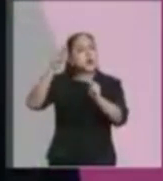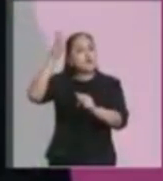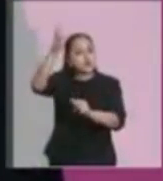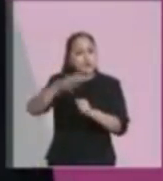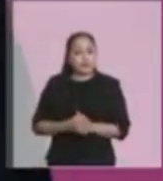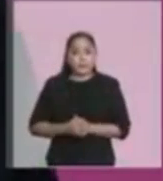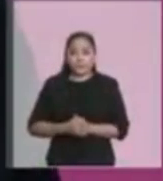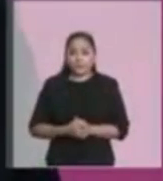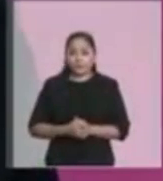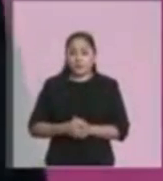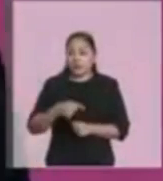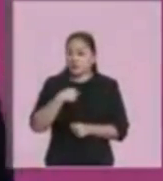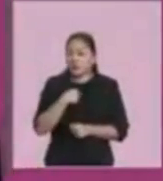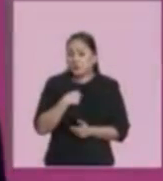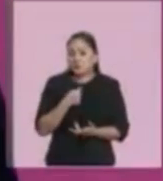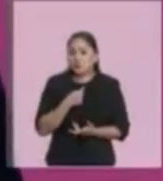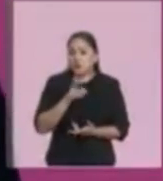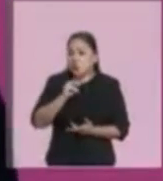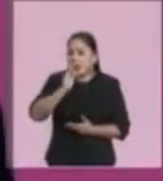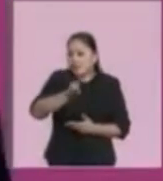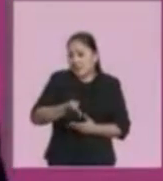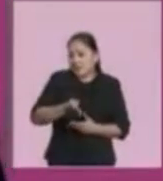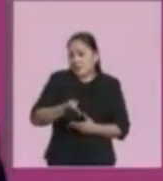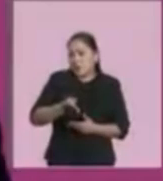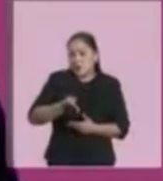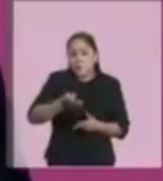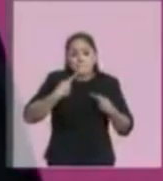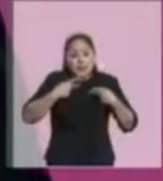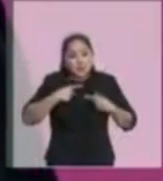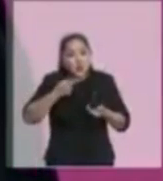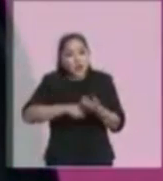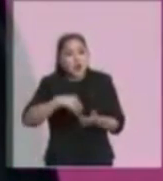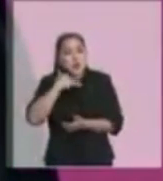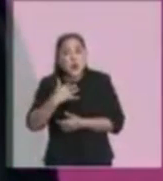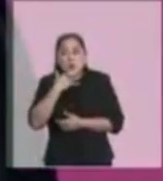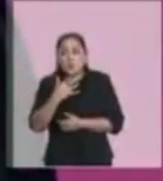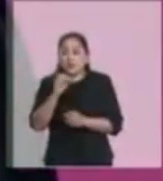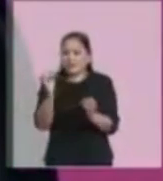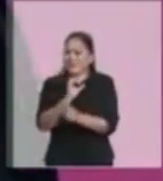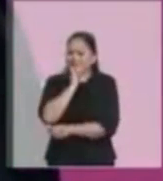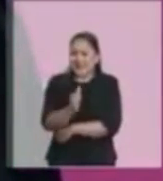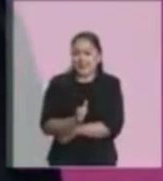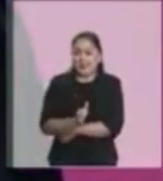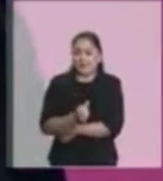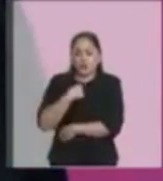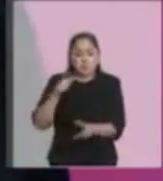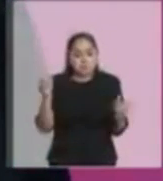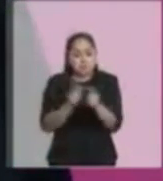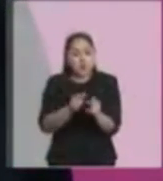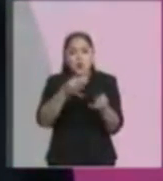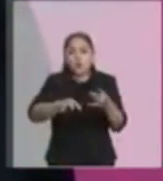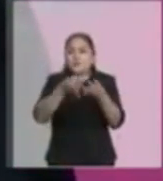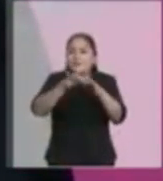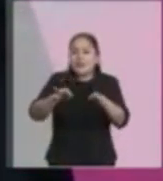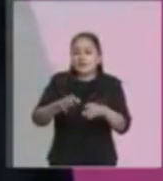no voy a permitir corrupción de nadie, lo puedo resumir en una frase: